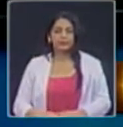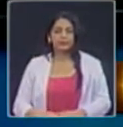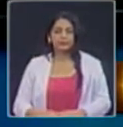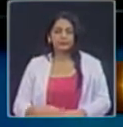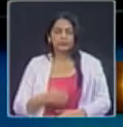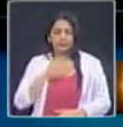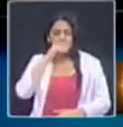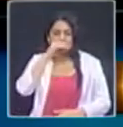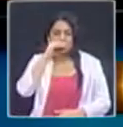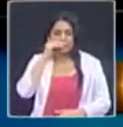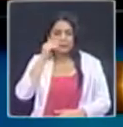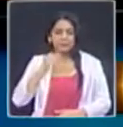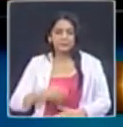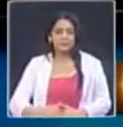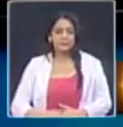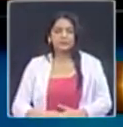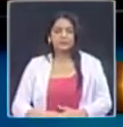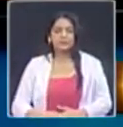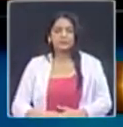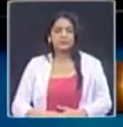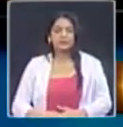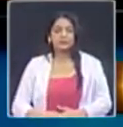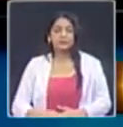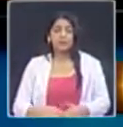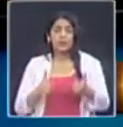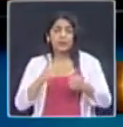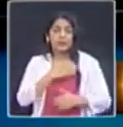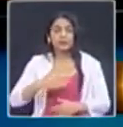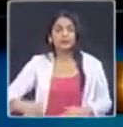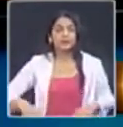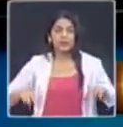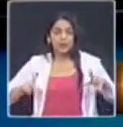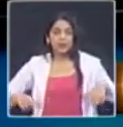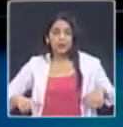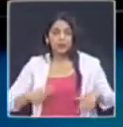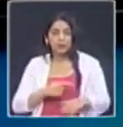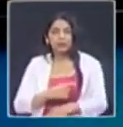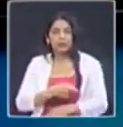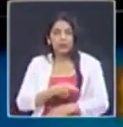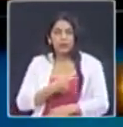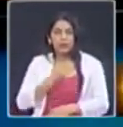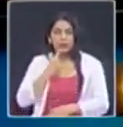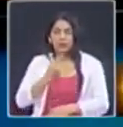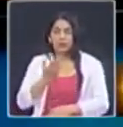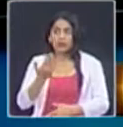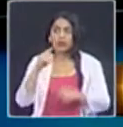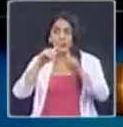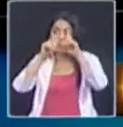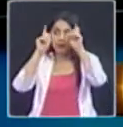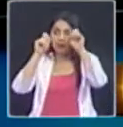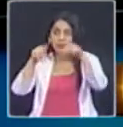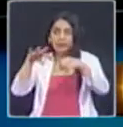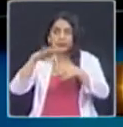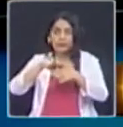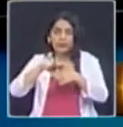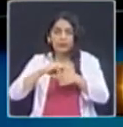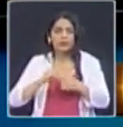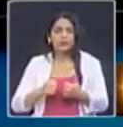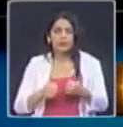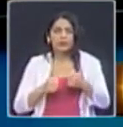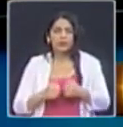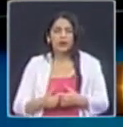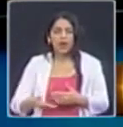volver al estado anterior original de nuestra constitución que es pese a que la empresa que yo voté en contra y